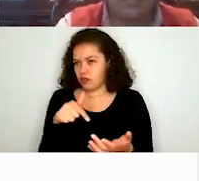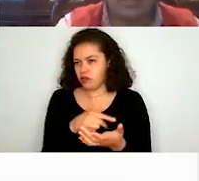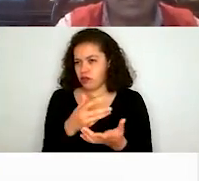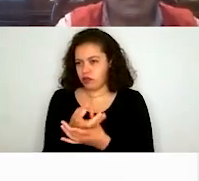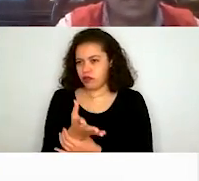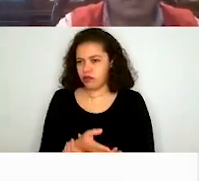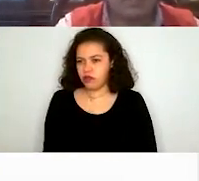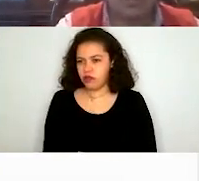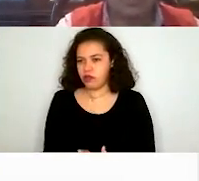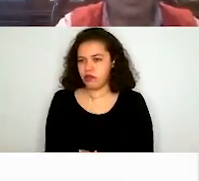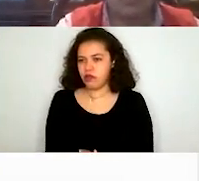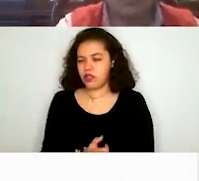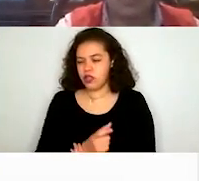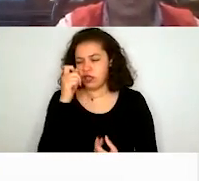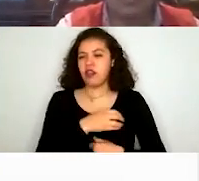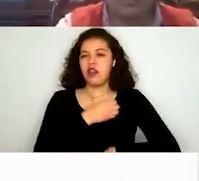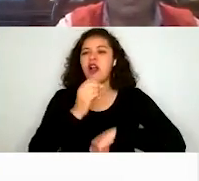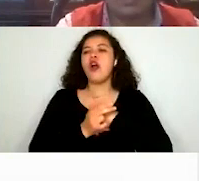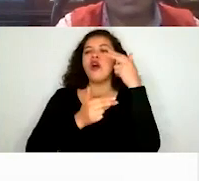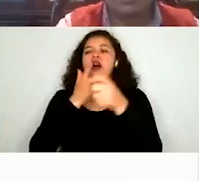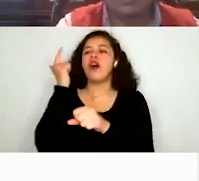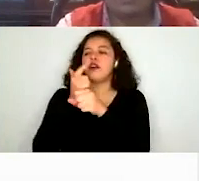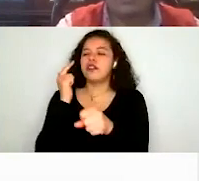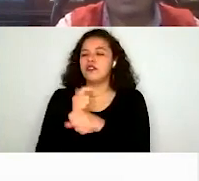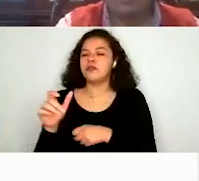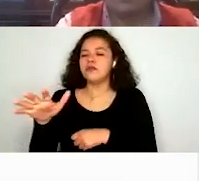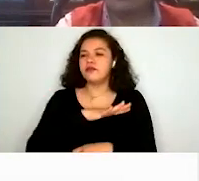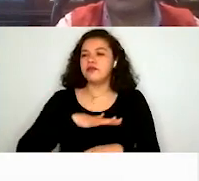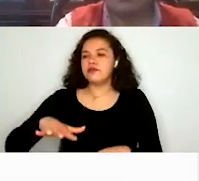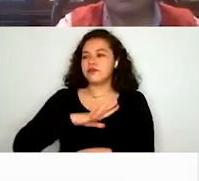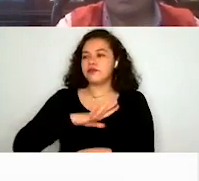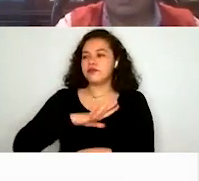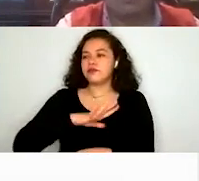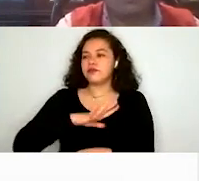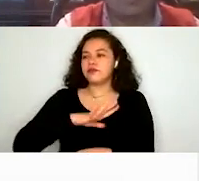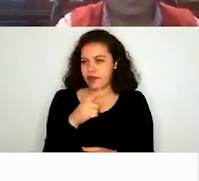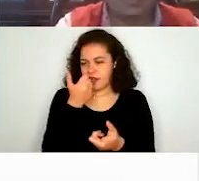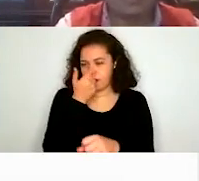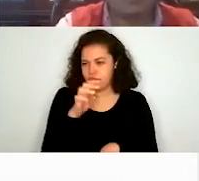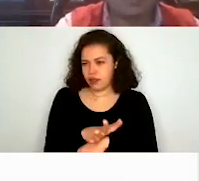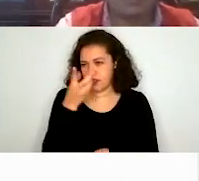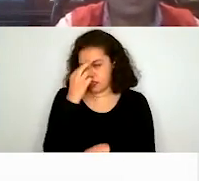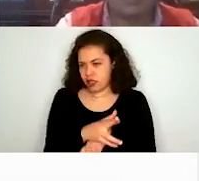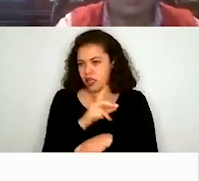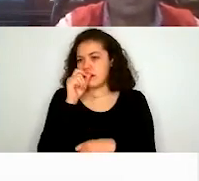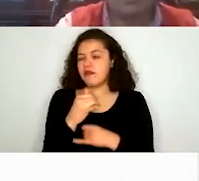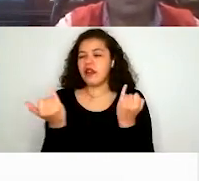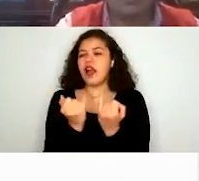Y deberá instalar al menos un detector de humo o de calor en las áreas destinadas a la administración y dirección, así